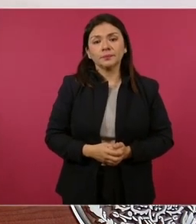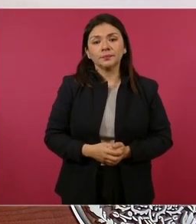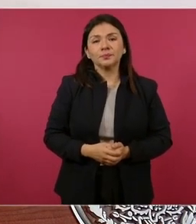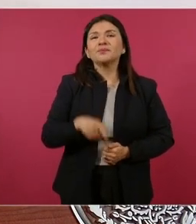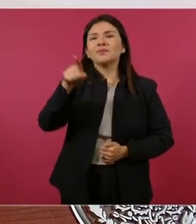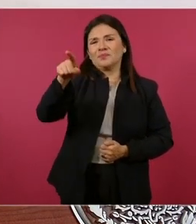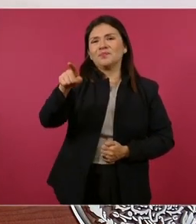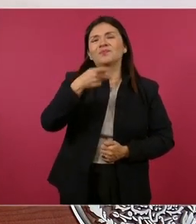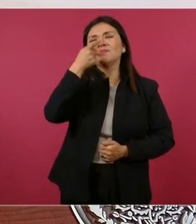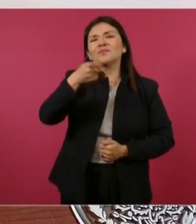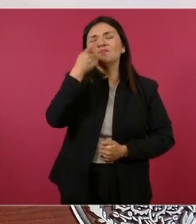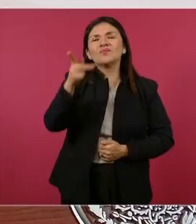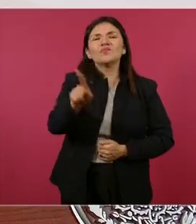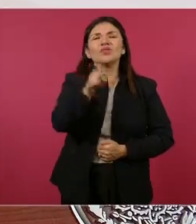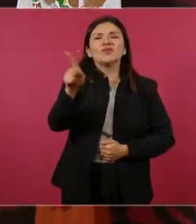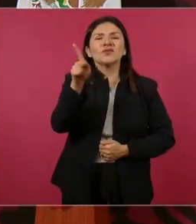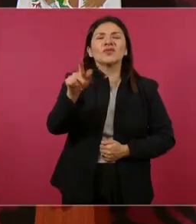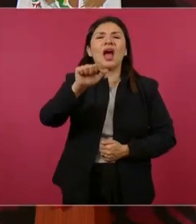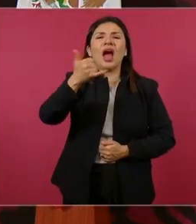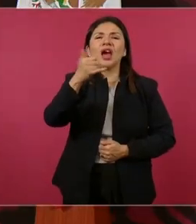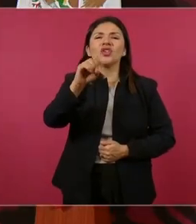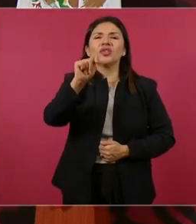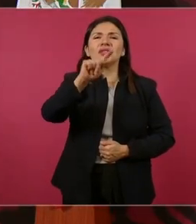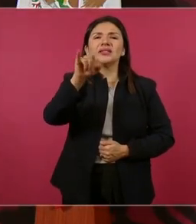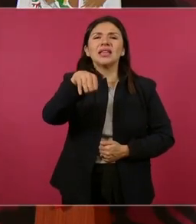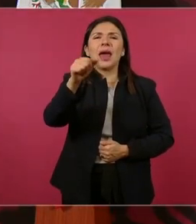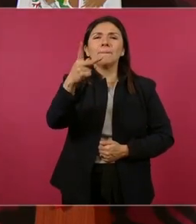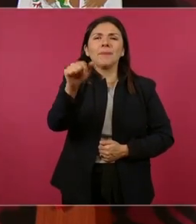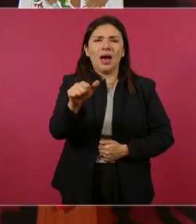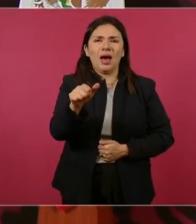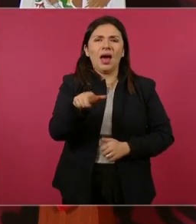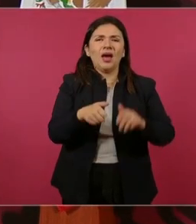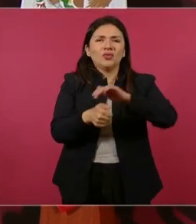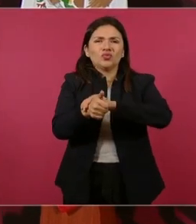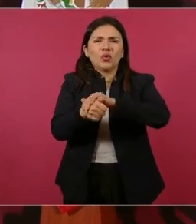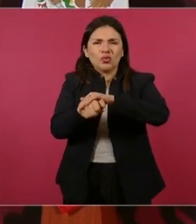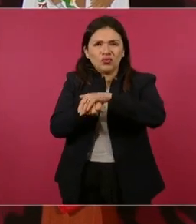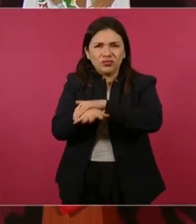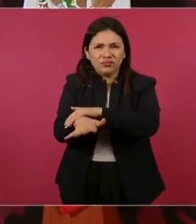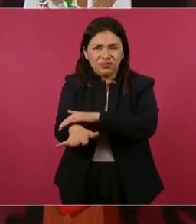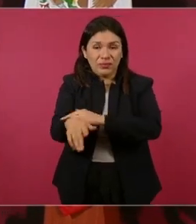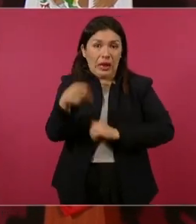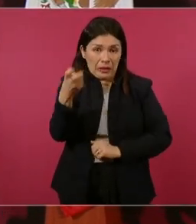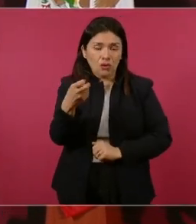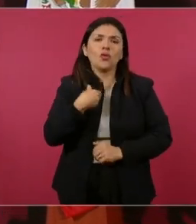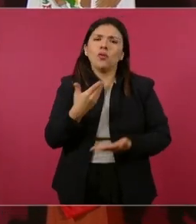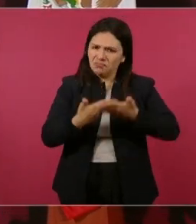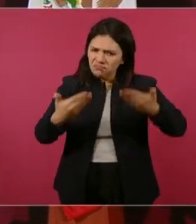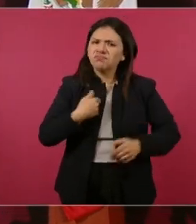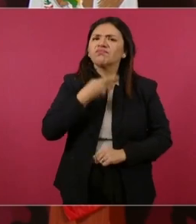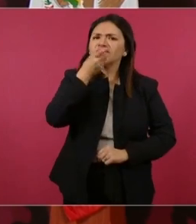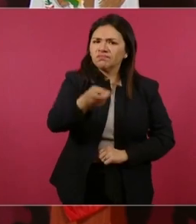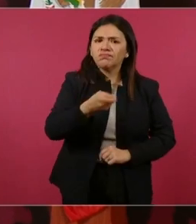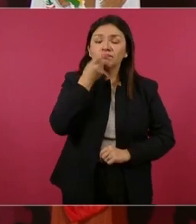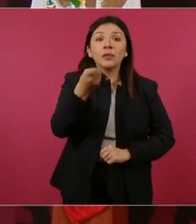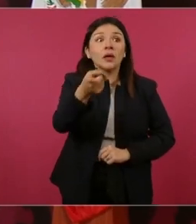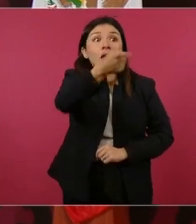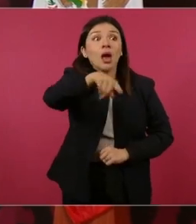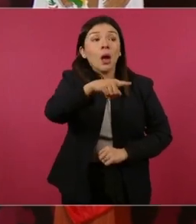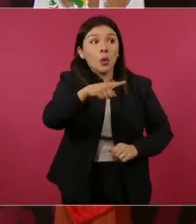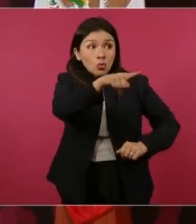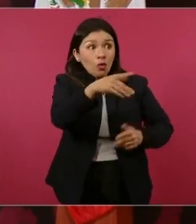Esto de Ayotzinapa, aprovechando, lo voy a estar diciendo, quienes participaron,